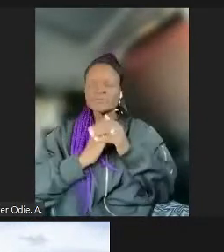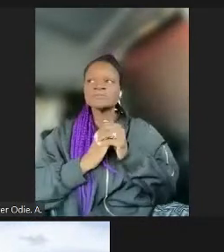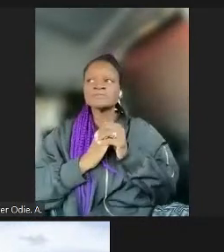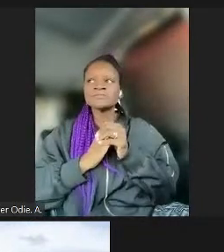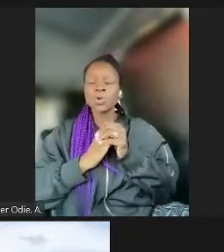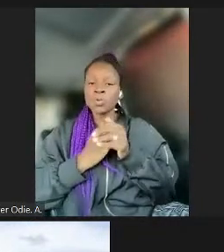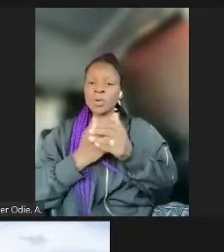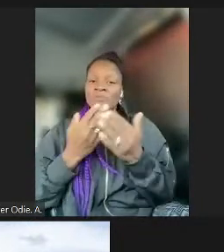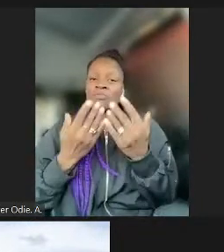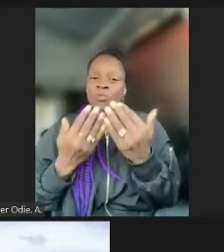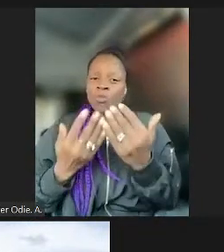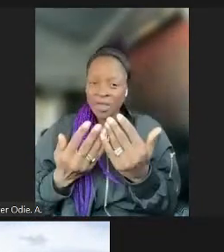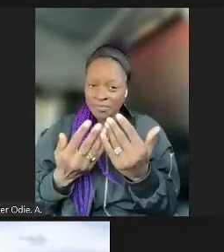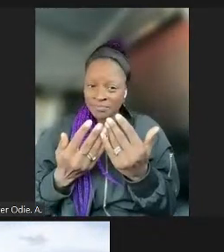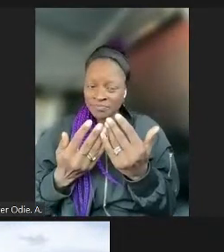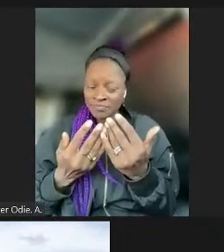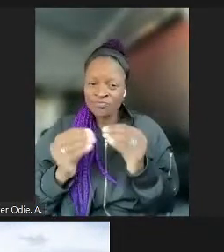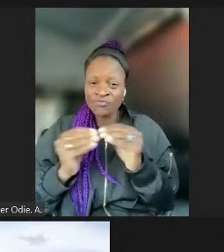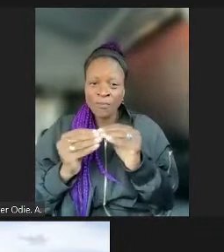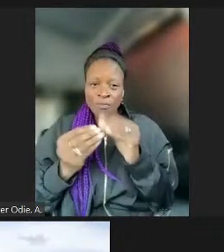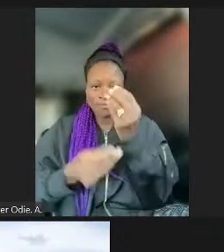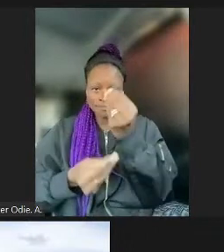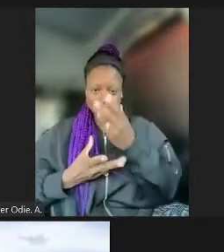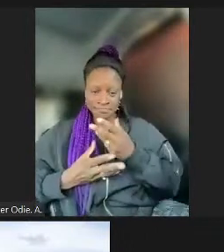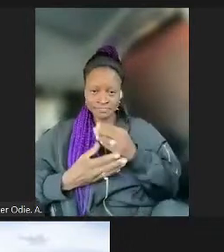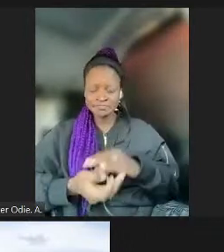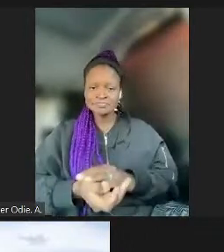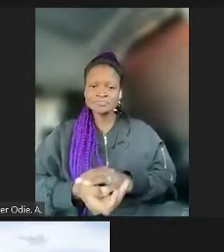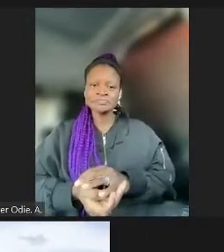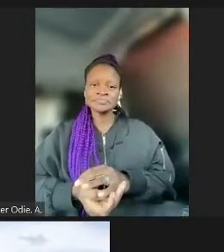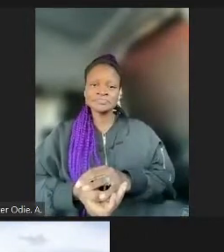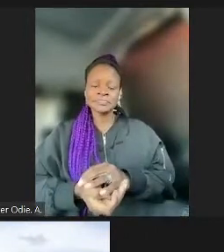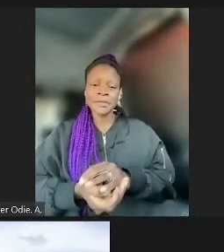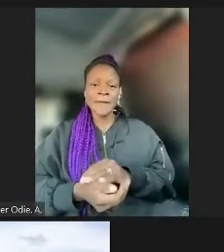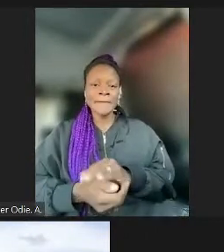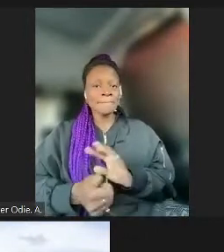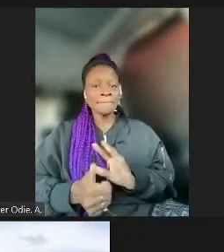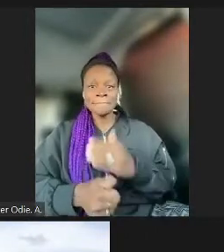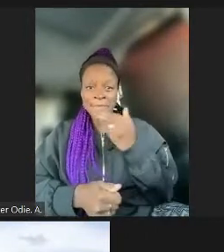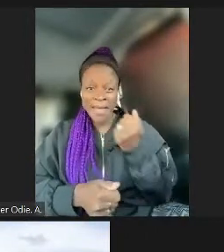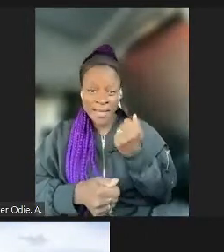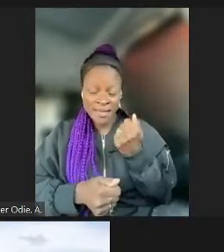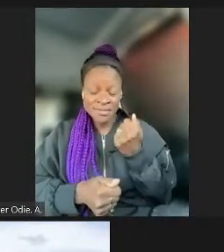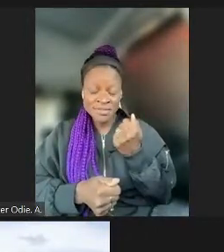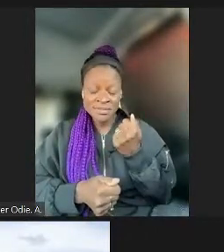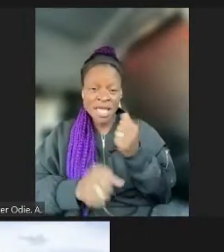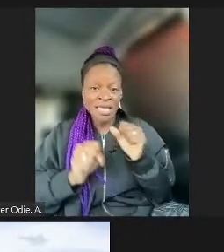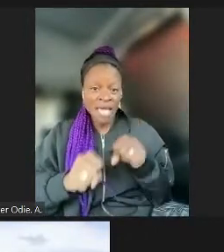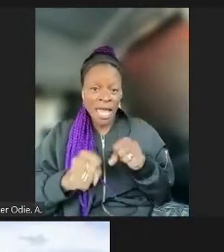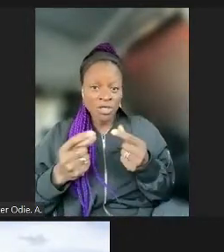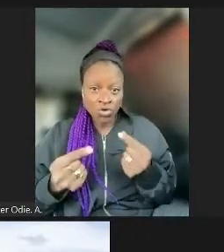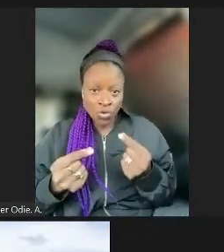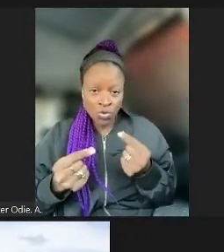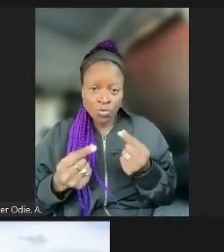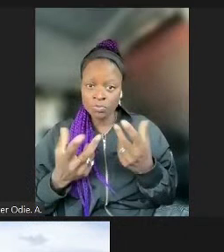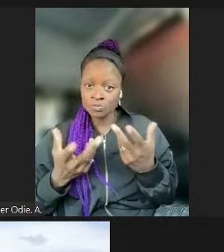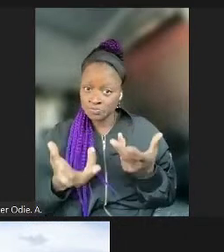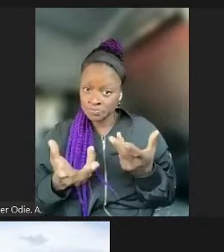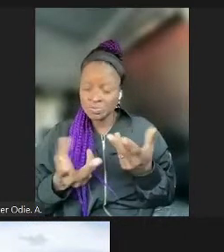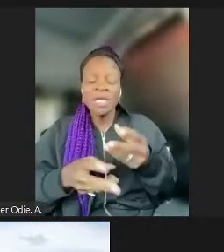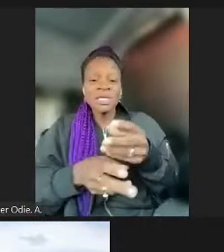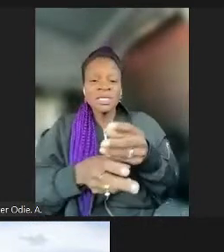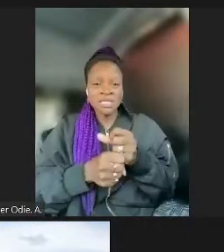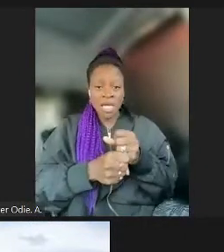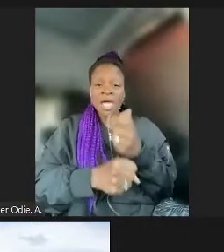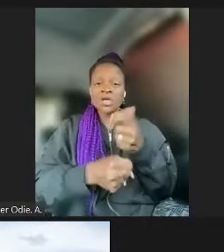más información. Hasta que sepamos más, lo mejor que ustedes pueden hacer mientras es agarrar sus vacunas, si no lo han agarrado